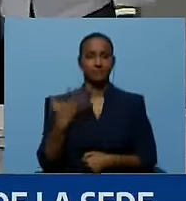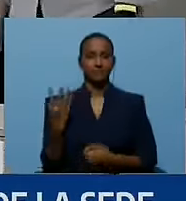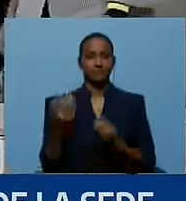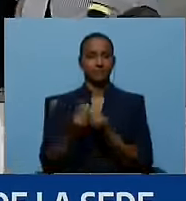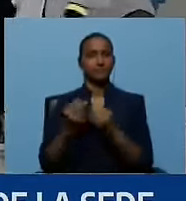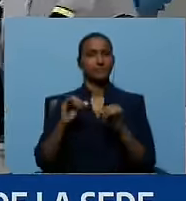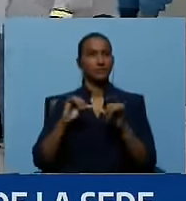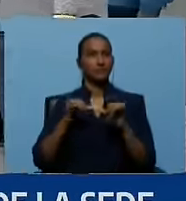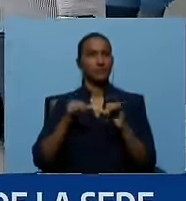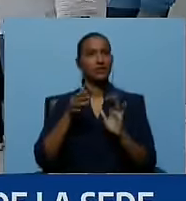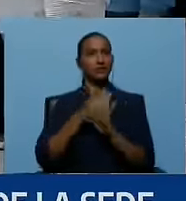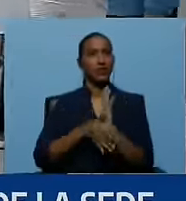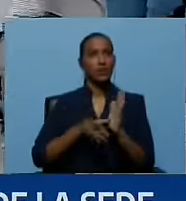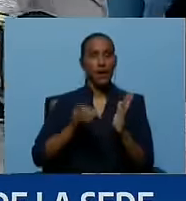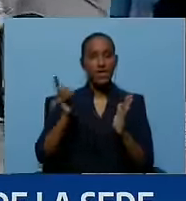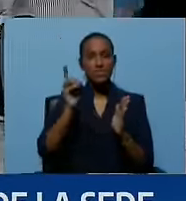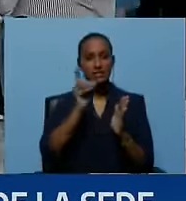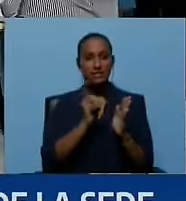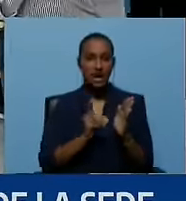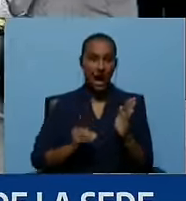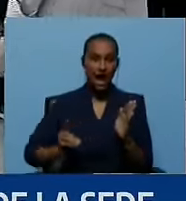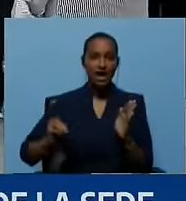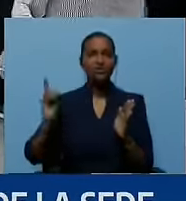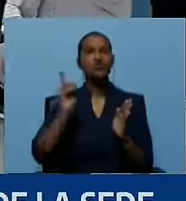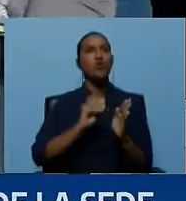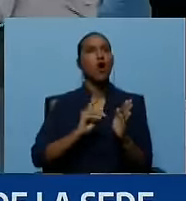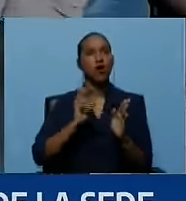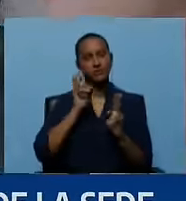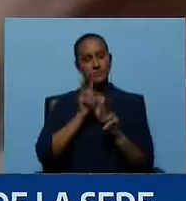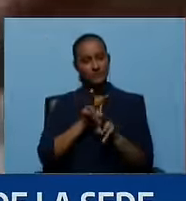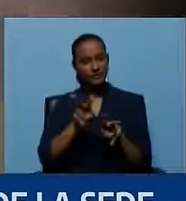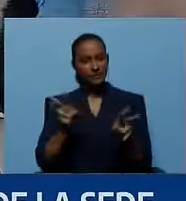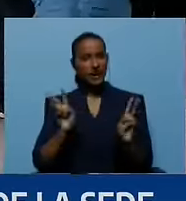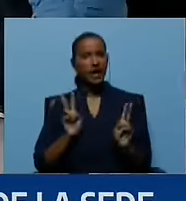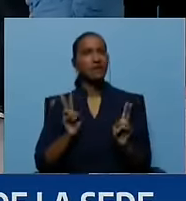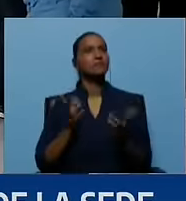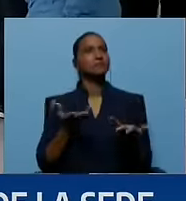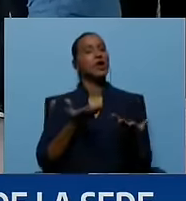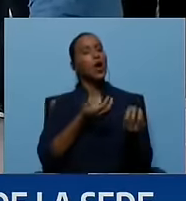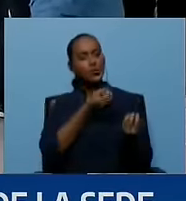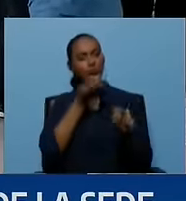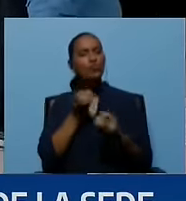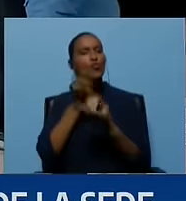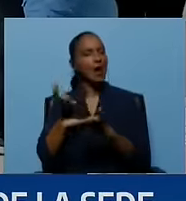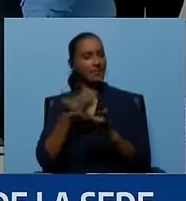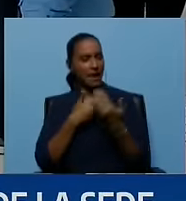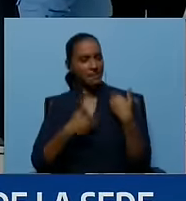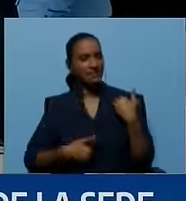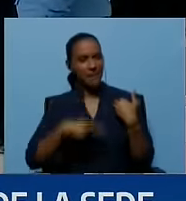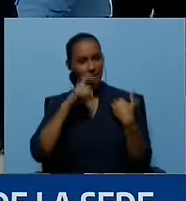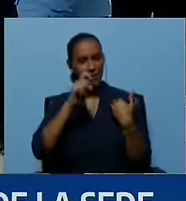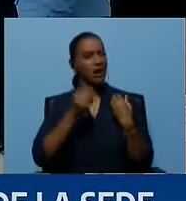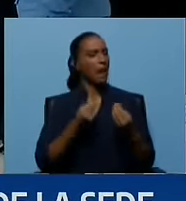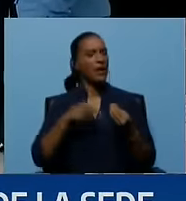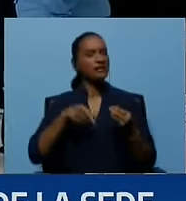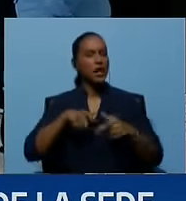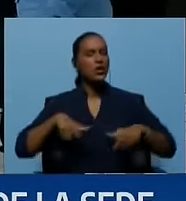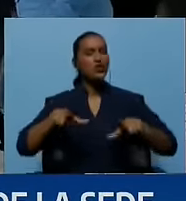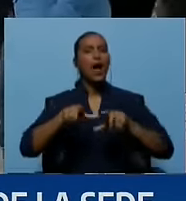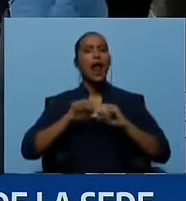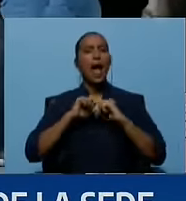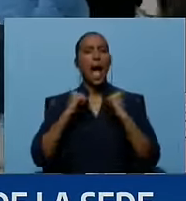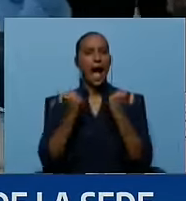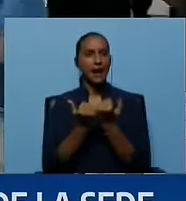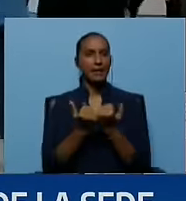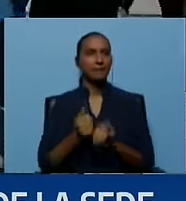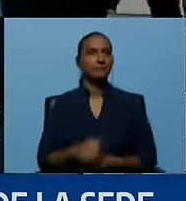nosotros parte del diseño de las aulas y el paisajismo. Descríbele al presidente Nicolás lo que trabajaríamos en estos espacios académicos. Bueno,